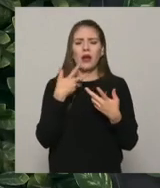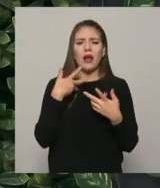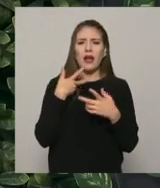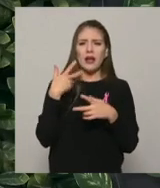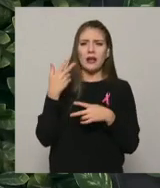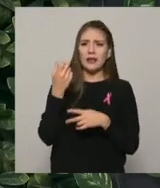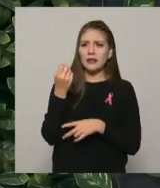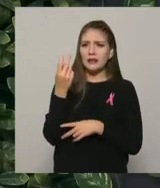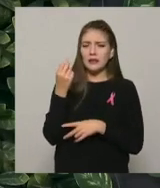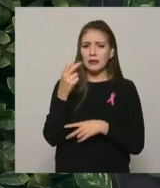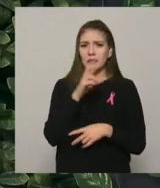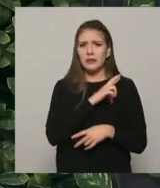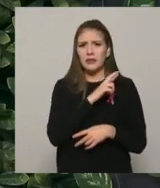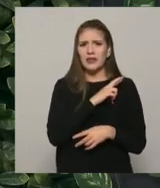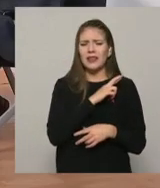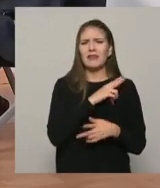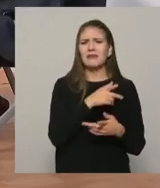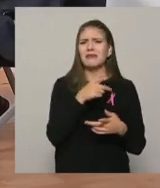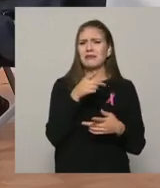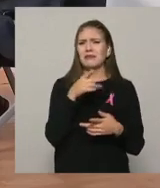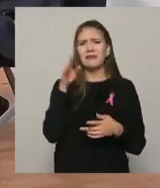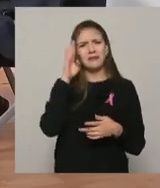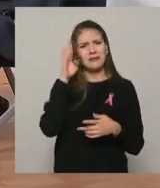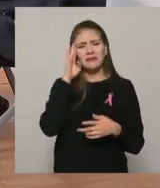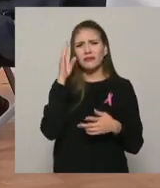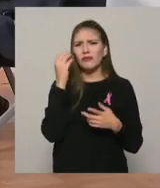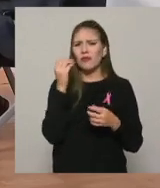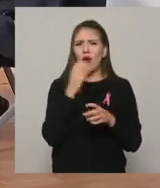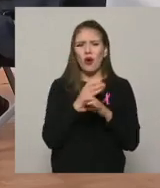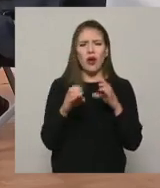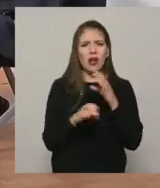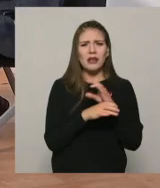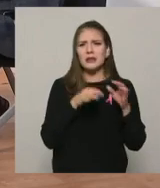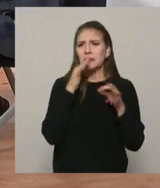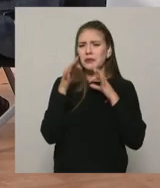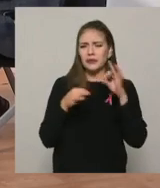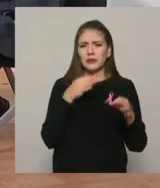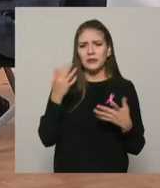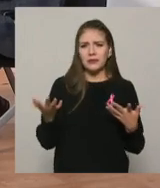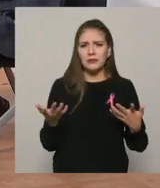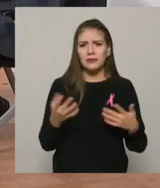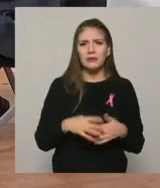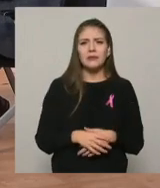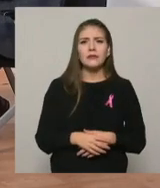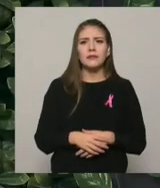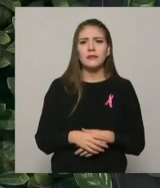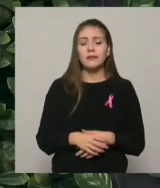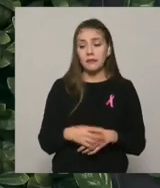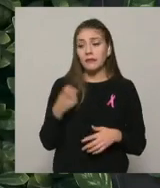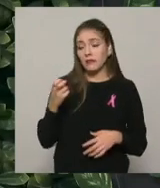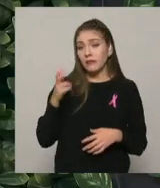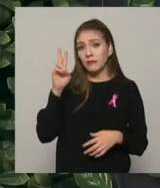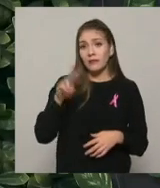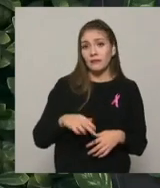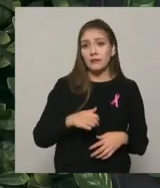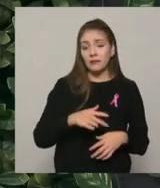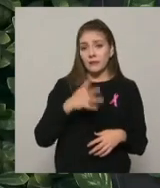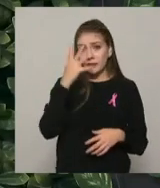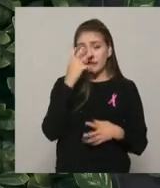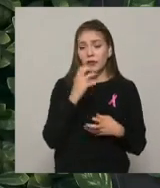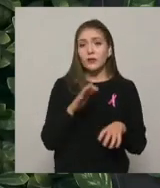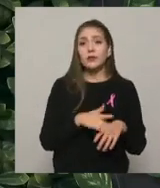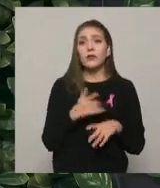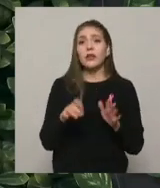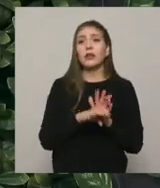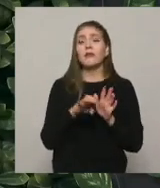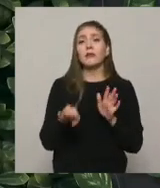privados, se difundan barbaridades, ¿no? Y no la divulgación científica. Mariana, porque por ejemplo, en enfermedades